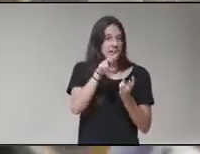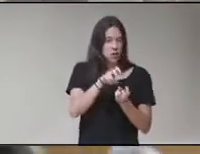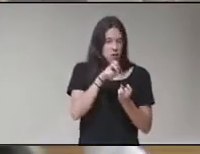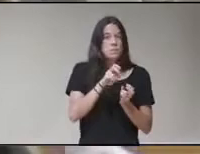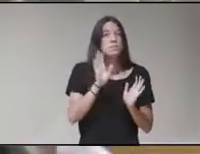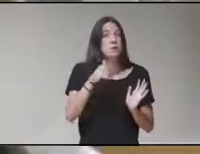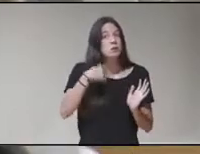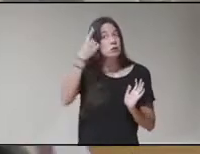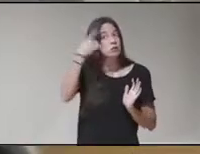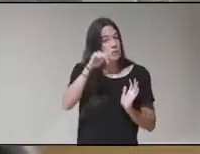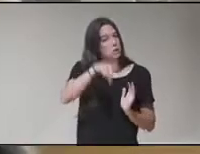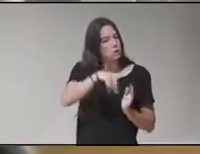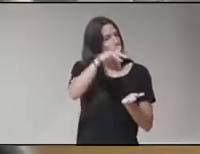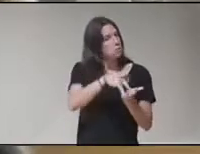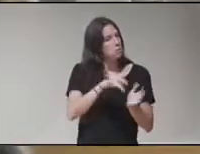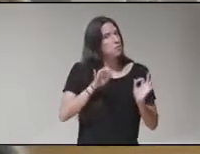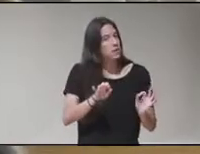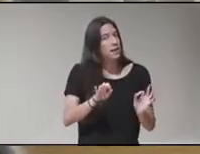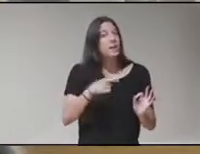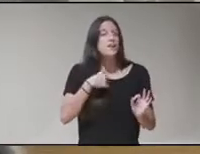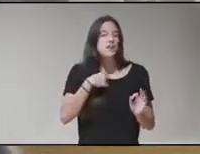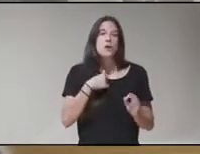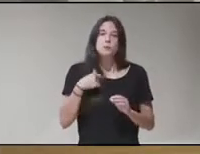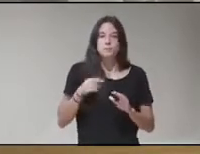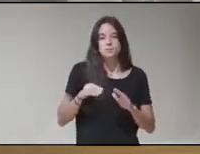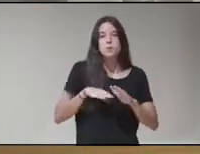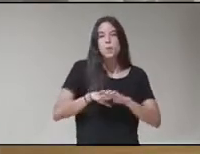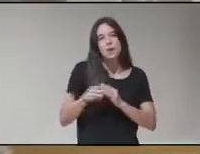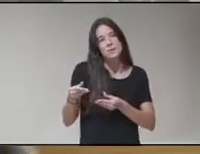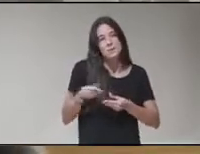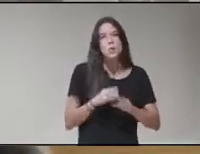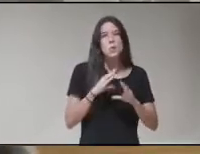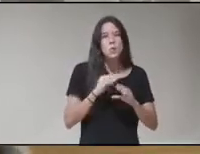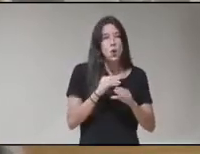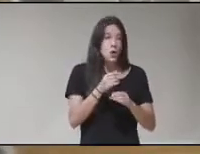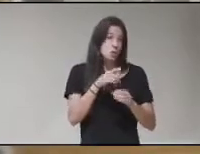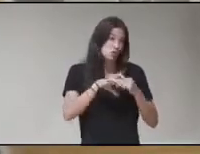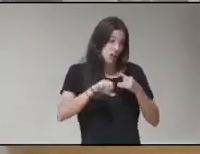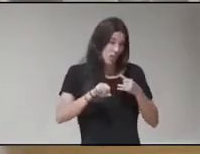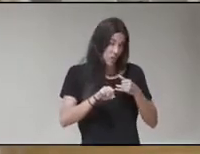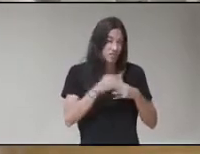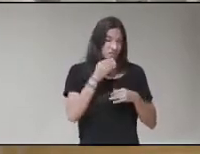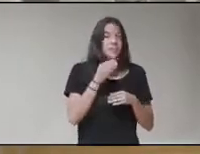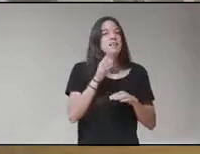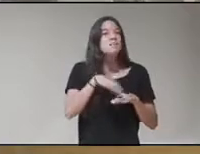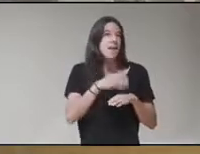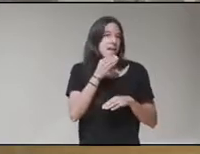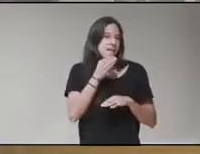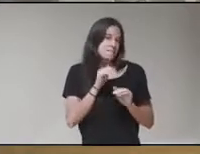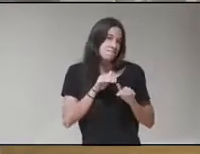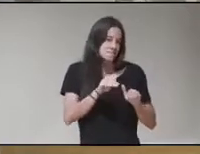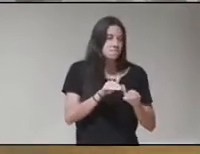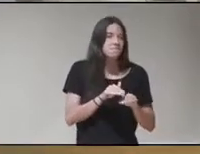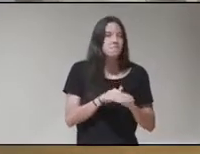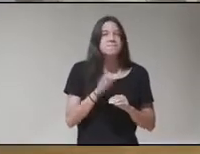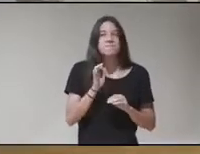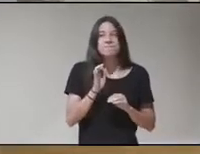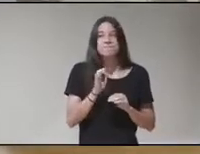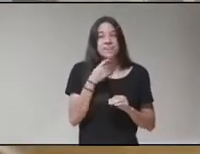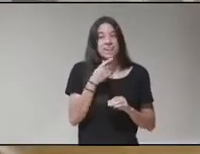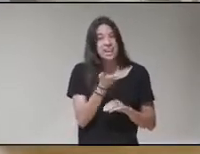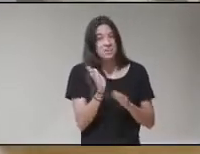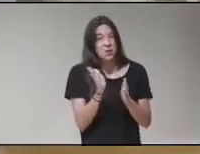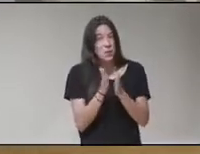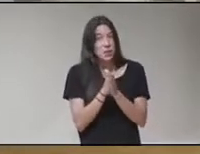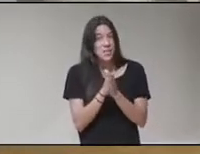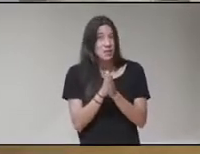que era el día que era, ya me traje un bollo preñado y me lo vine comiendo en el avión, para profundo disgusto y envidia de todos mis compañeros de